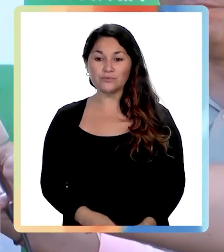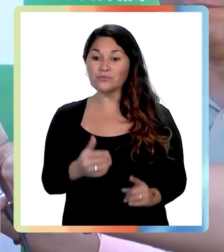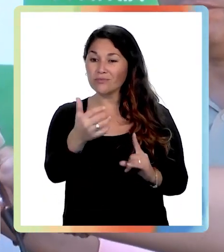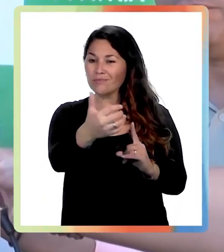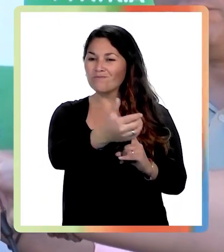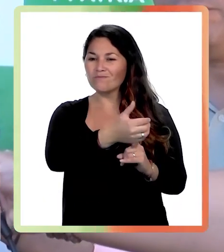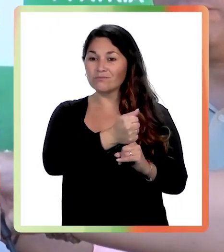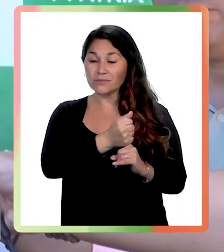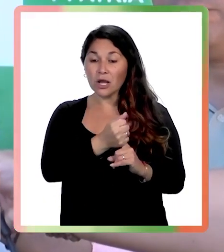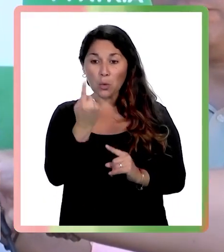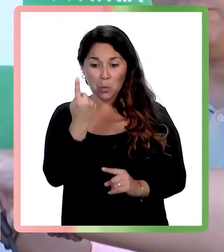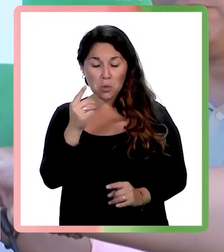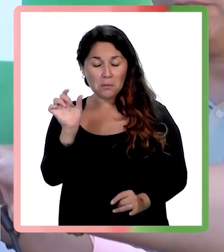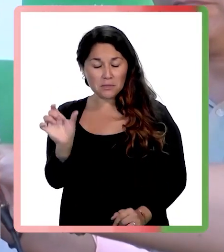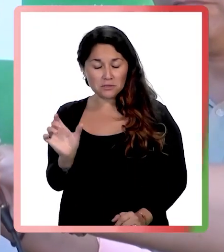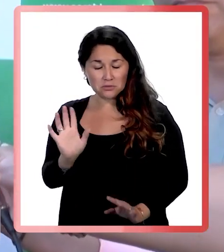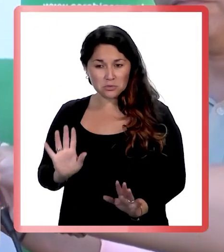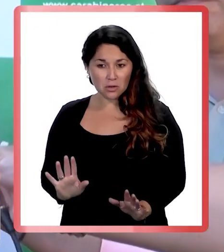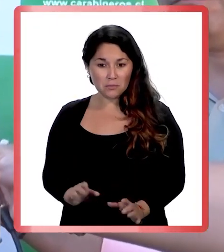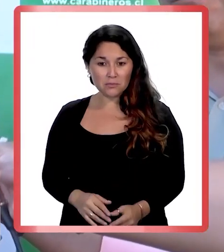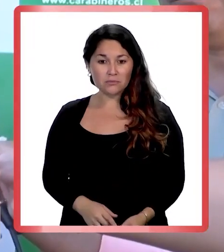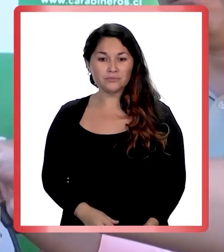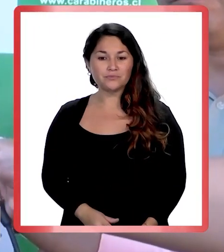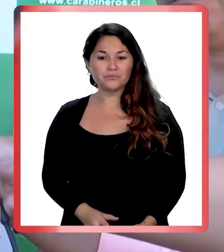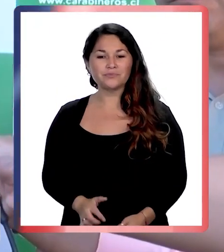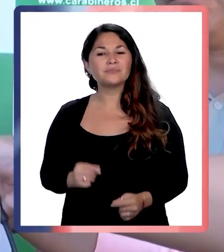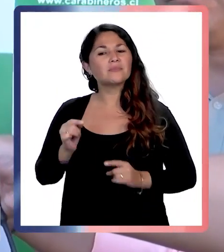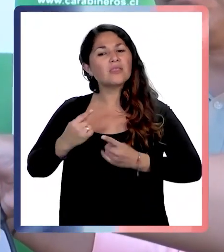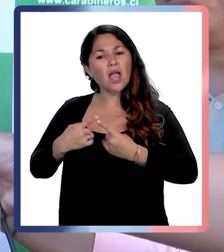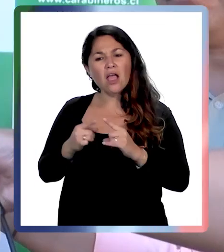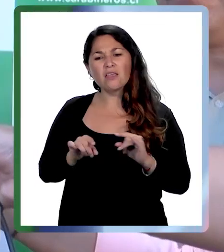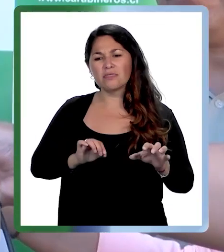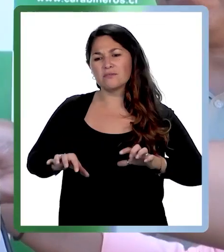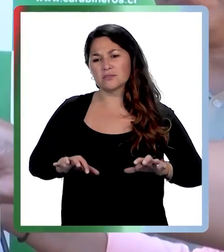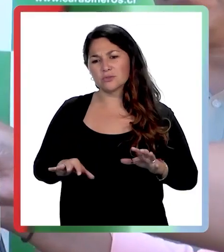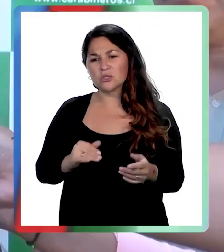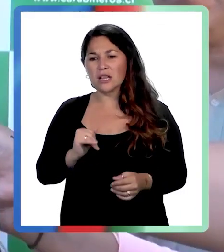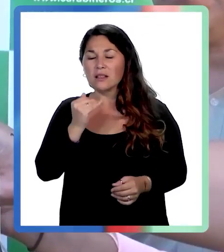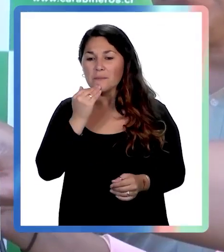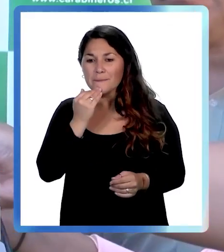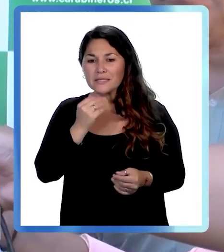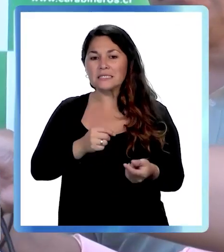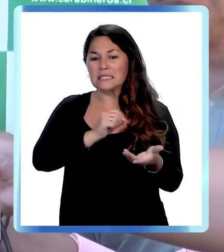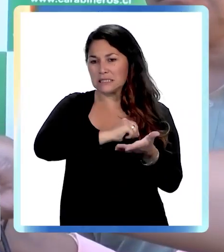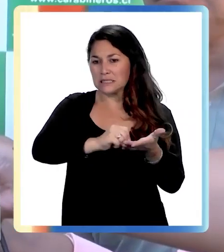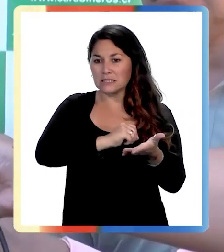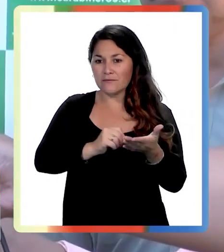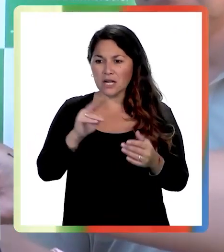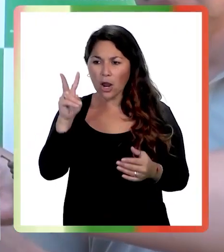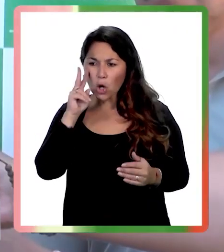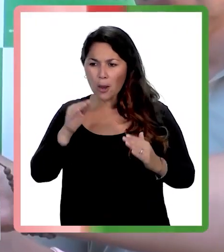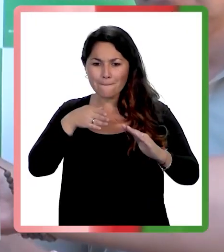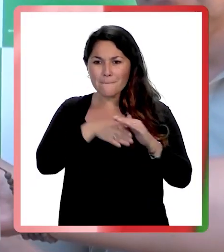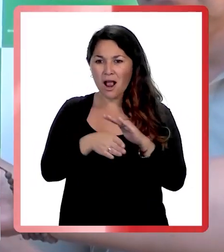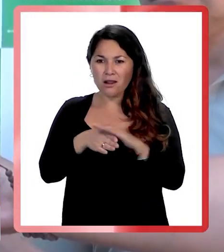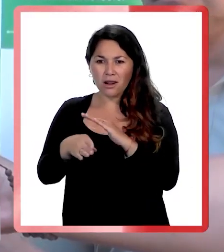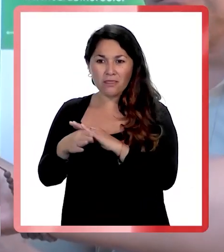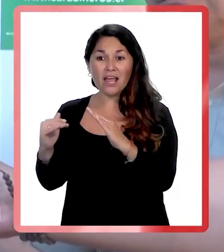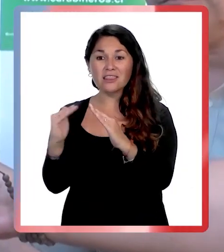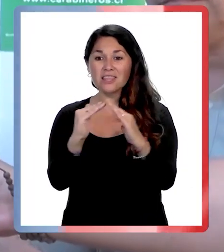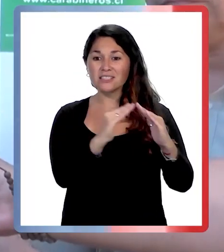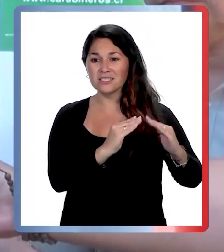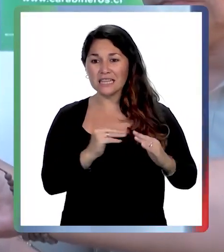una persona y además la realización de algunas diligencias que culminaron en la entrada y registro a 3 domicilios en